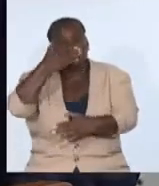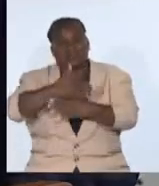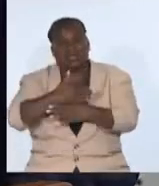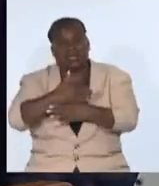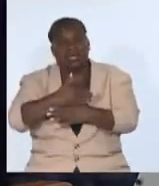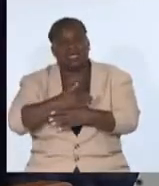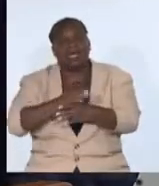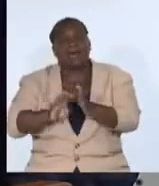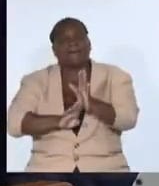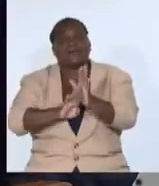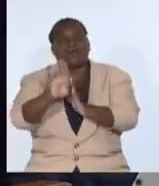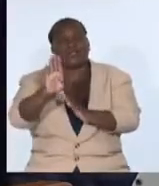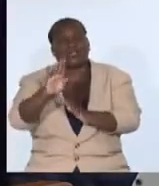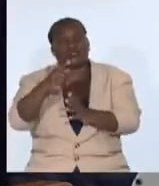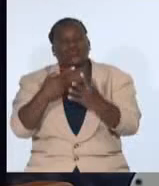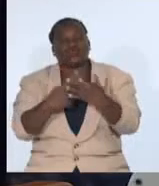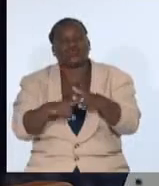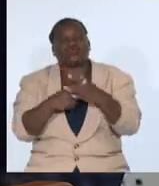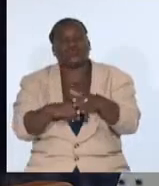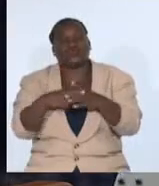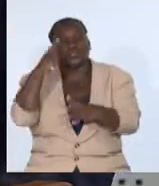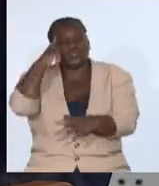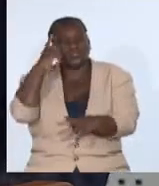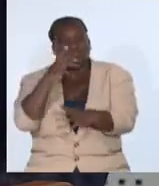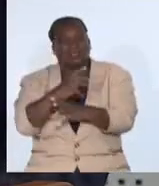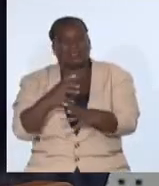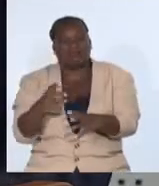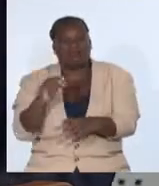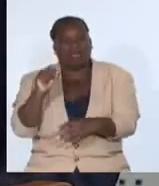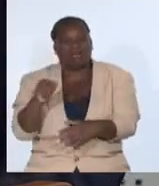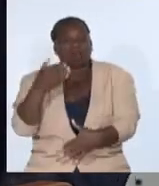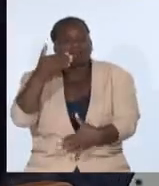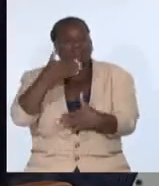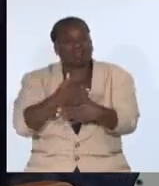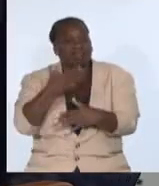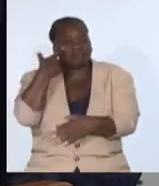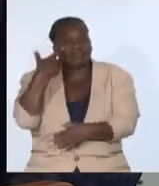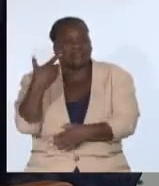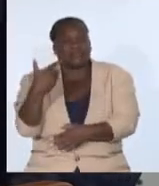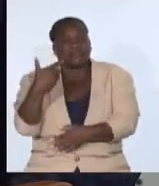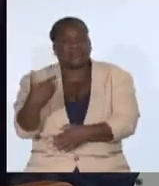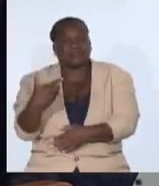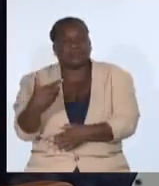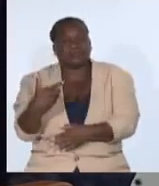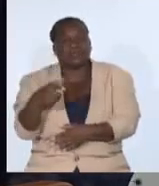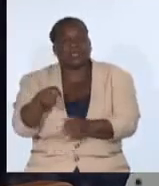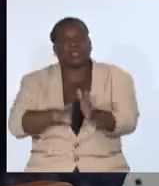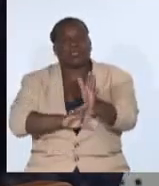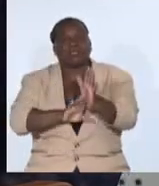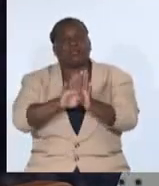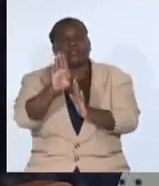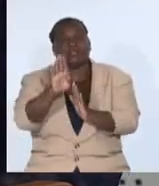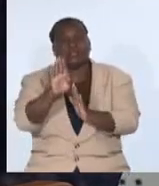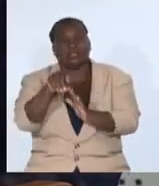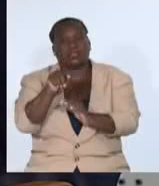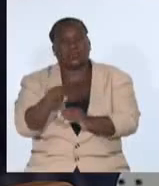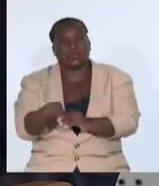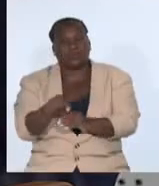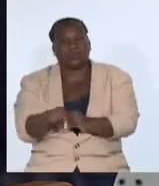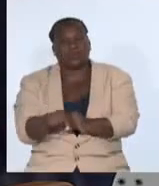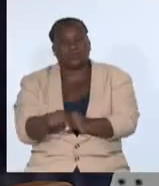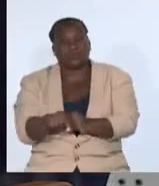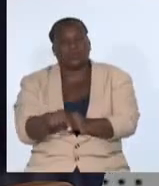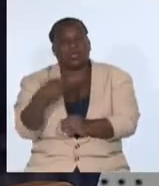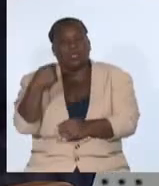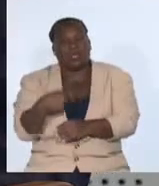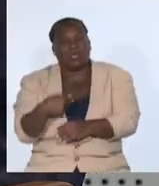las soluciones científicas de los problemas constituye la Barrera significativa para el desarrollo y el papel que en él